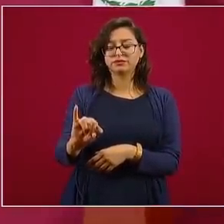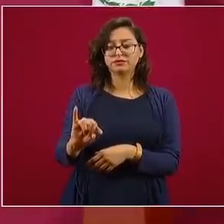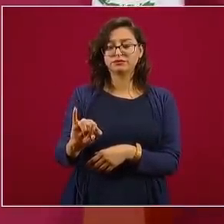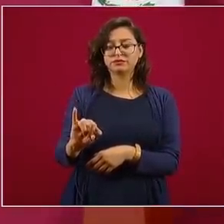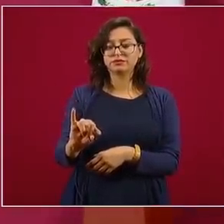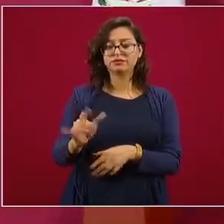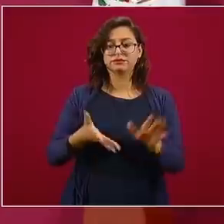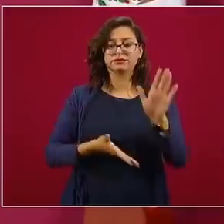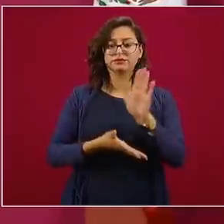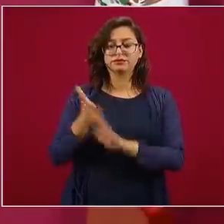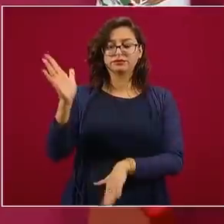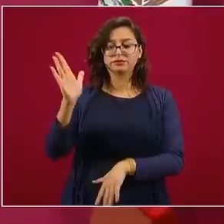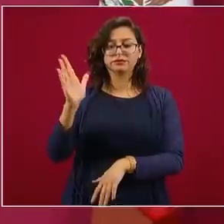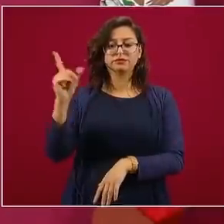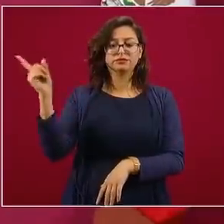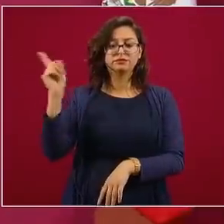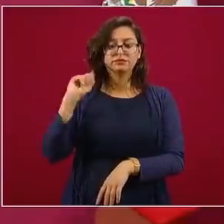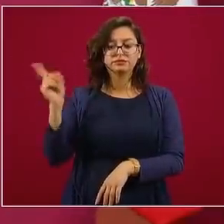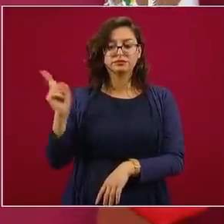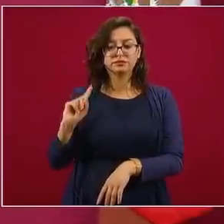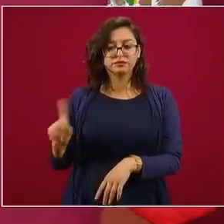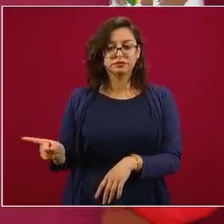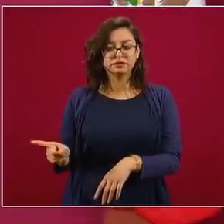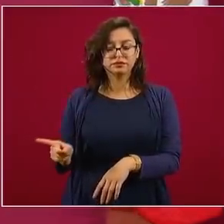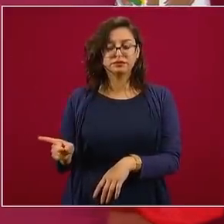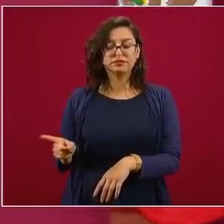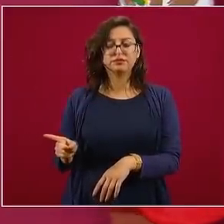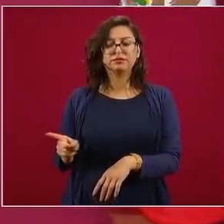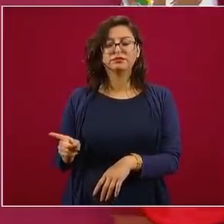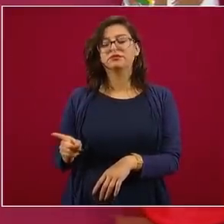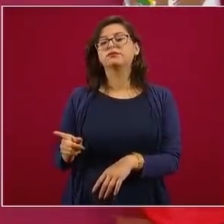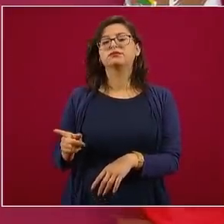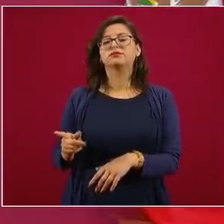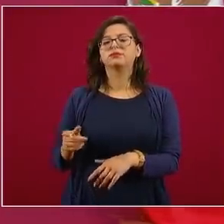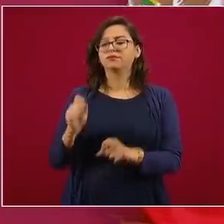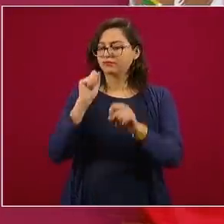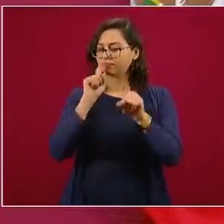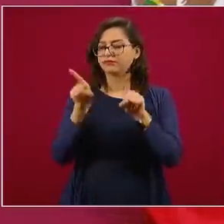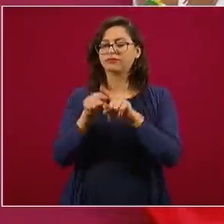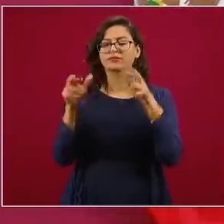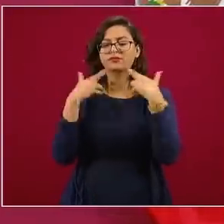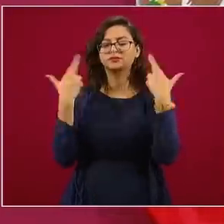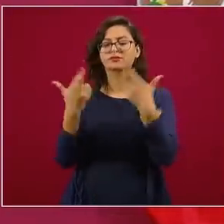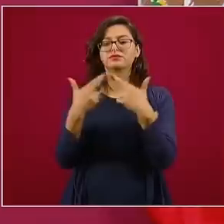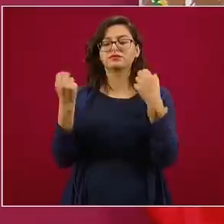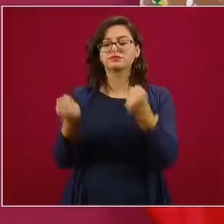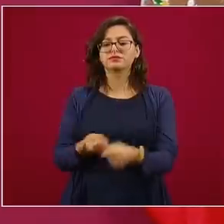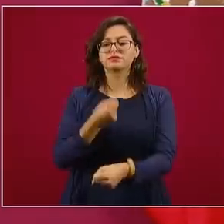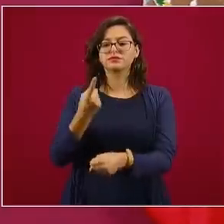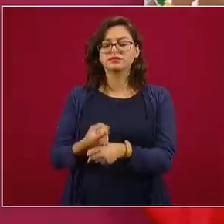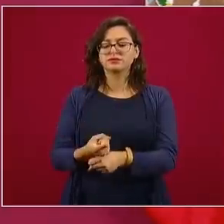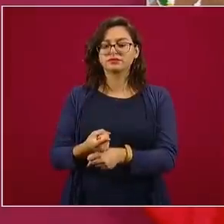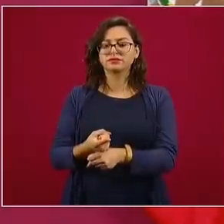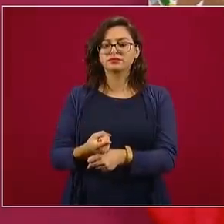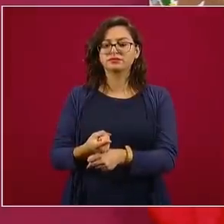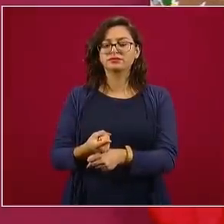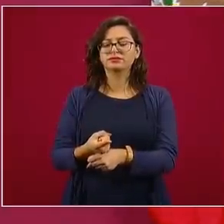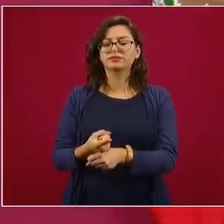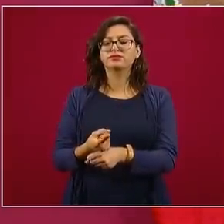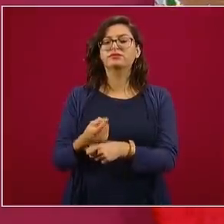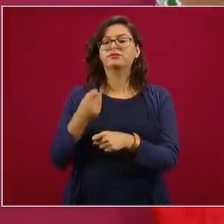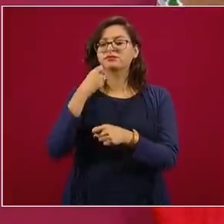vamos a estar en Zacatecas, en reunión de seguridad, y también vamos a hacer